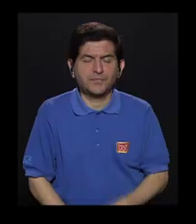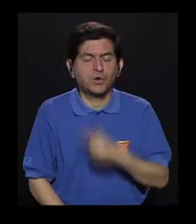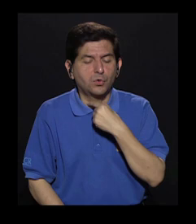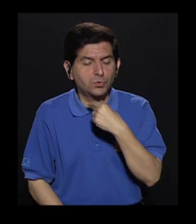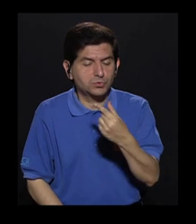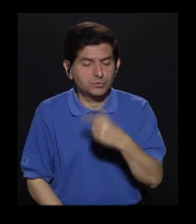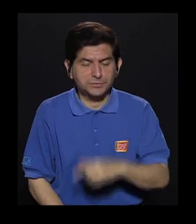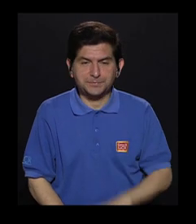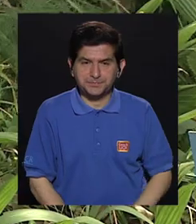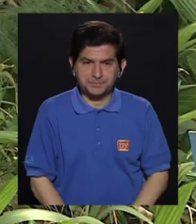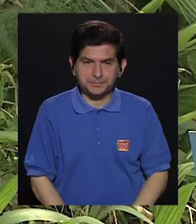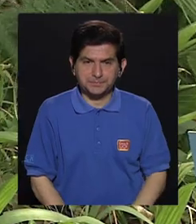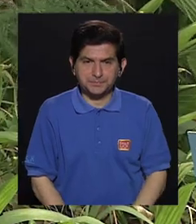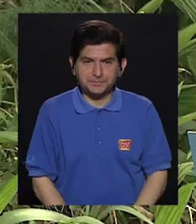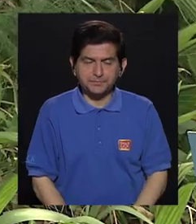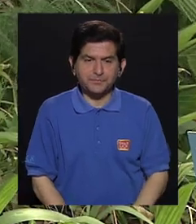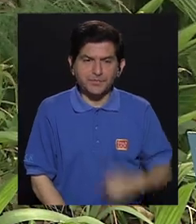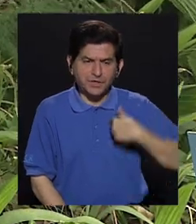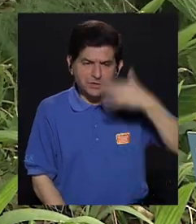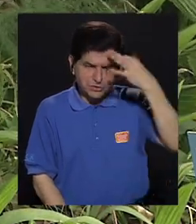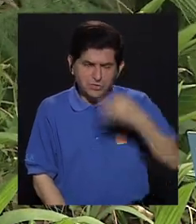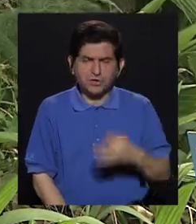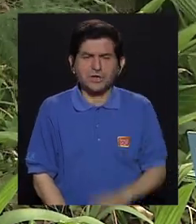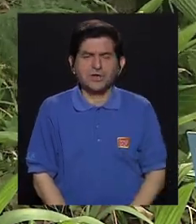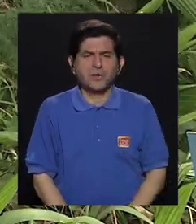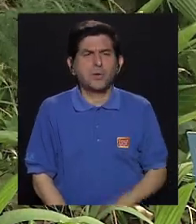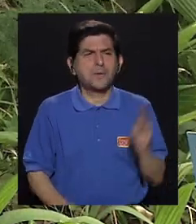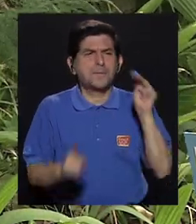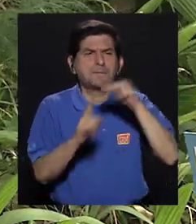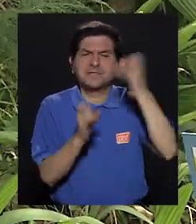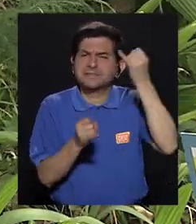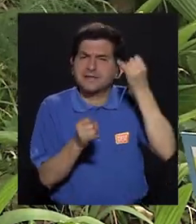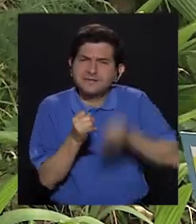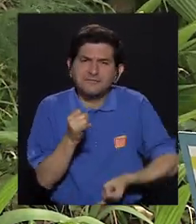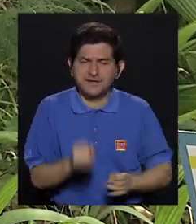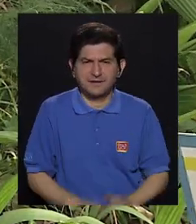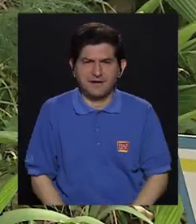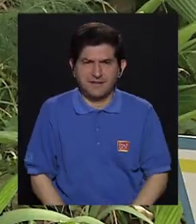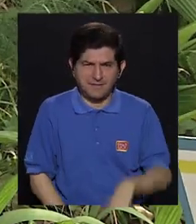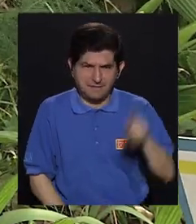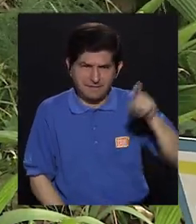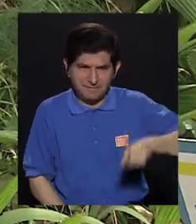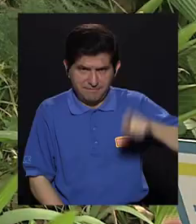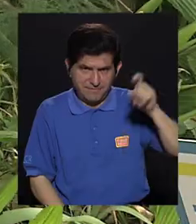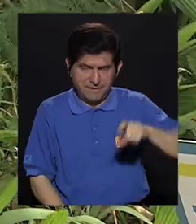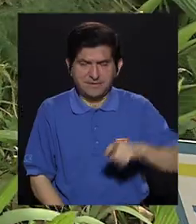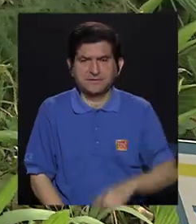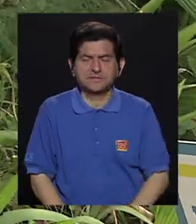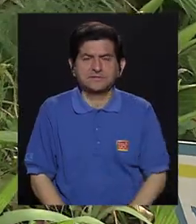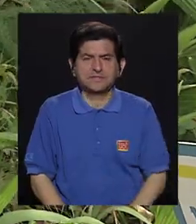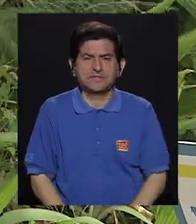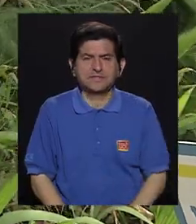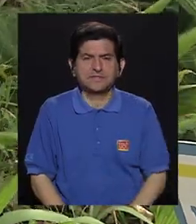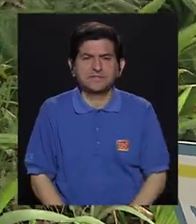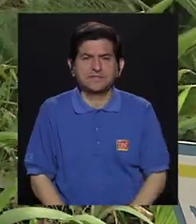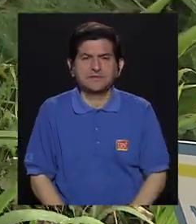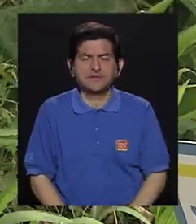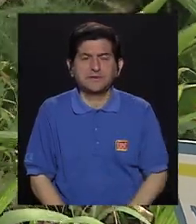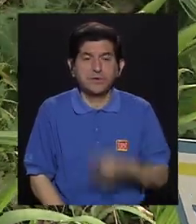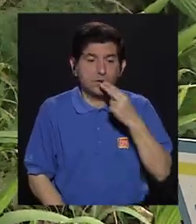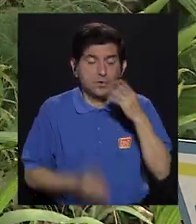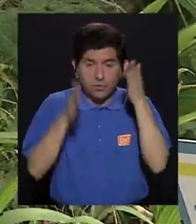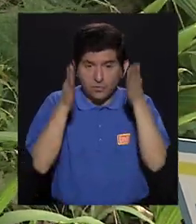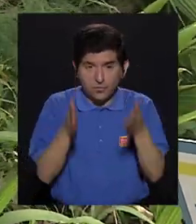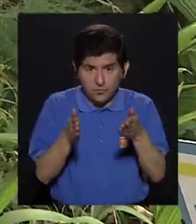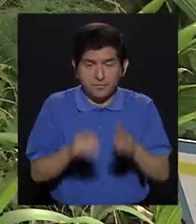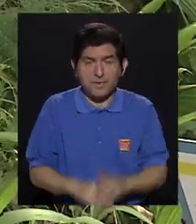también? Claro, con mucho gusto. Yo creo que si queremos cerrar con un mensaje, debe ser, busque, si